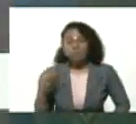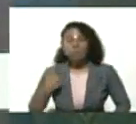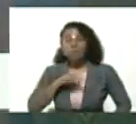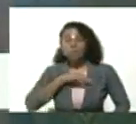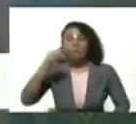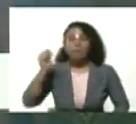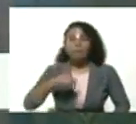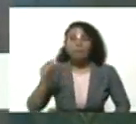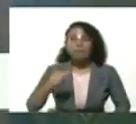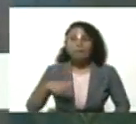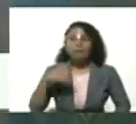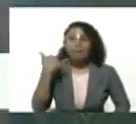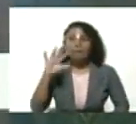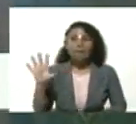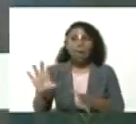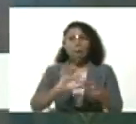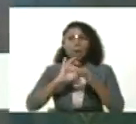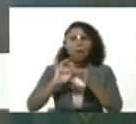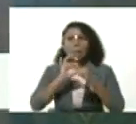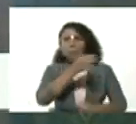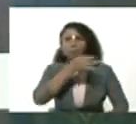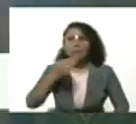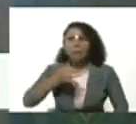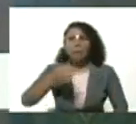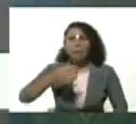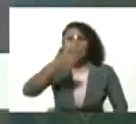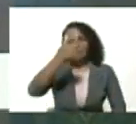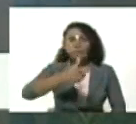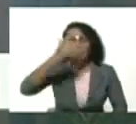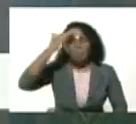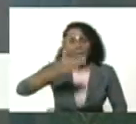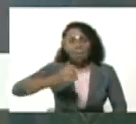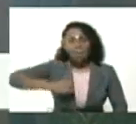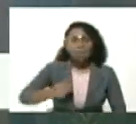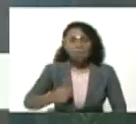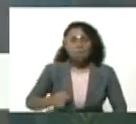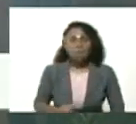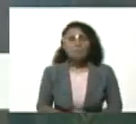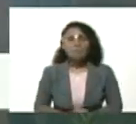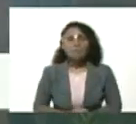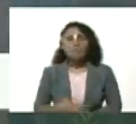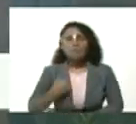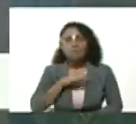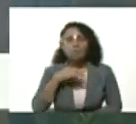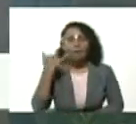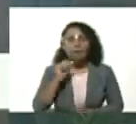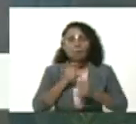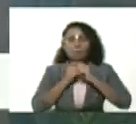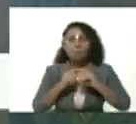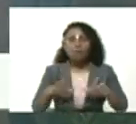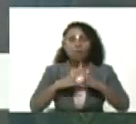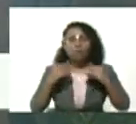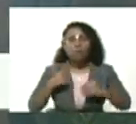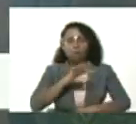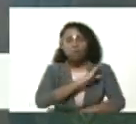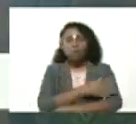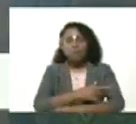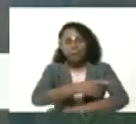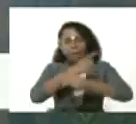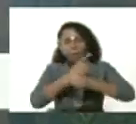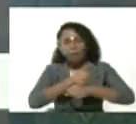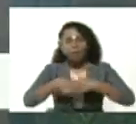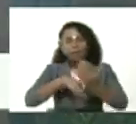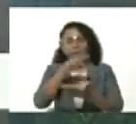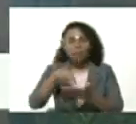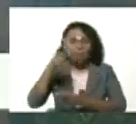tenemos la unión perfecta cívico-militar-policial. Tenemos un despliegue de toda nuestra Fuerza Armada